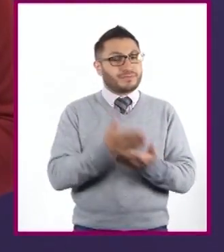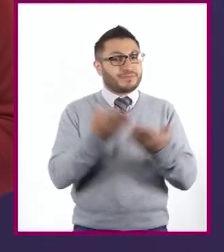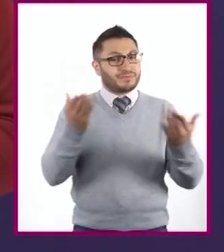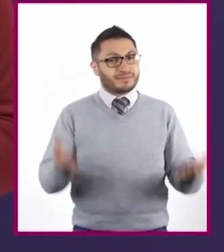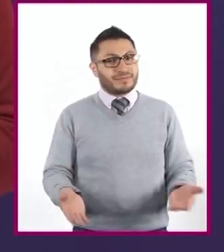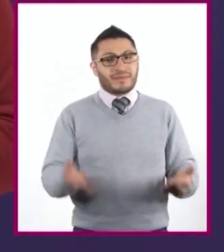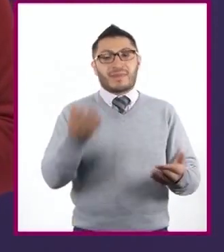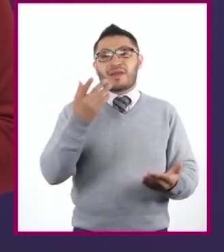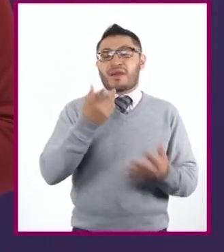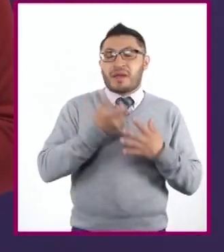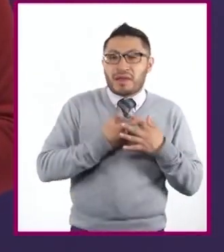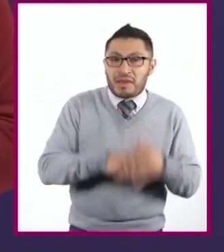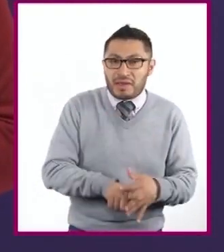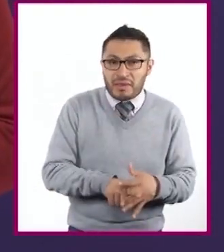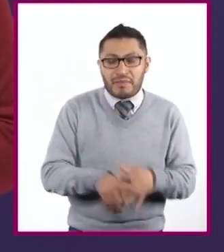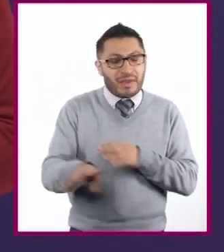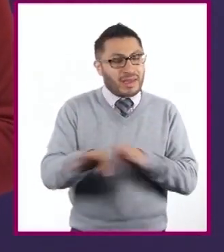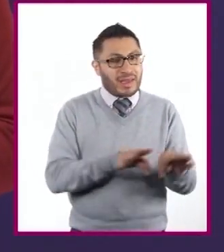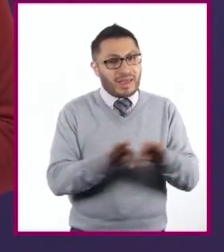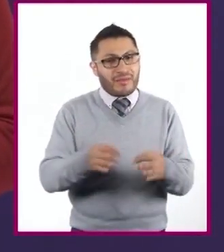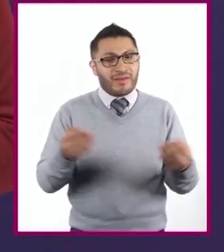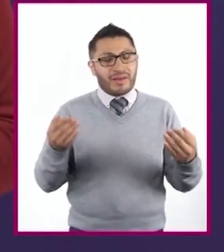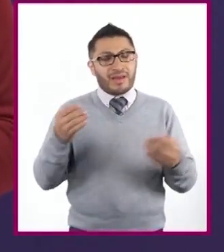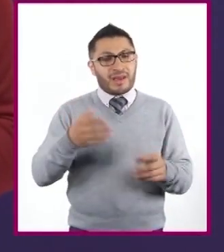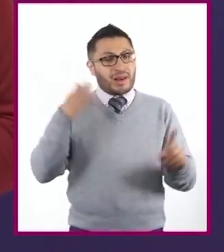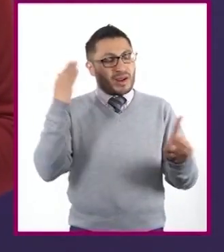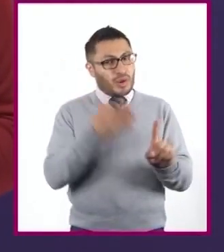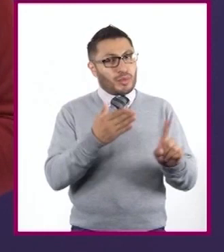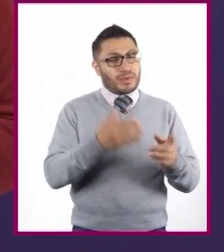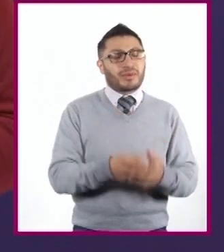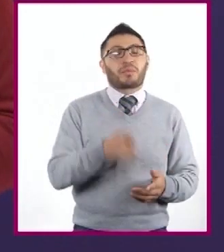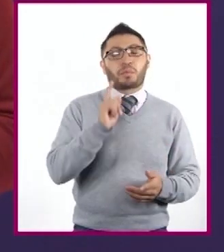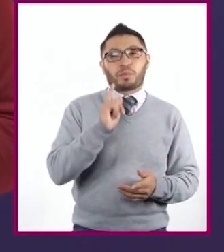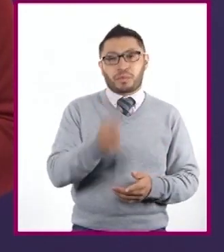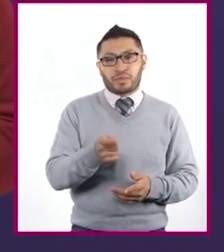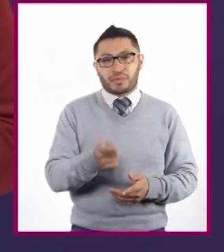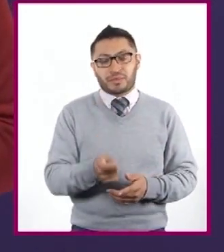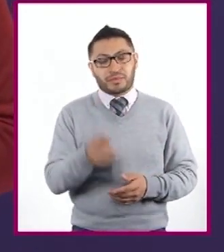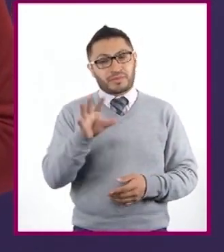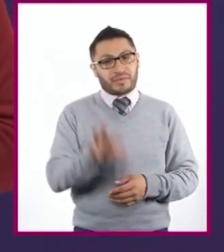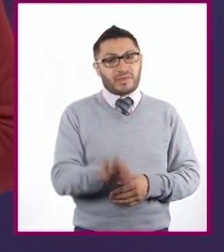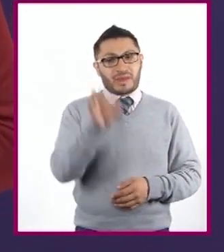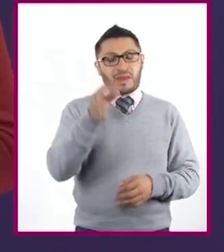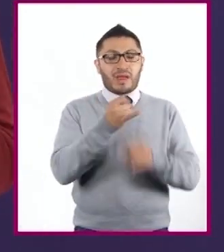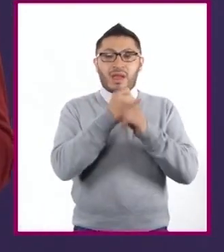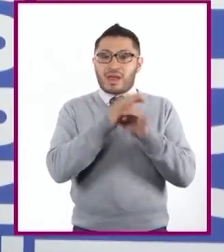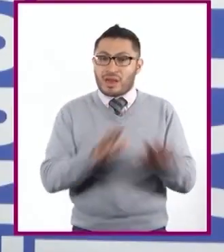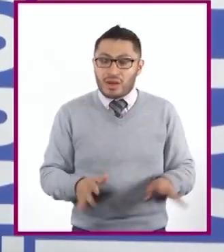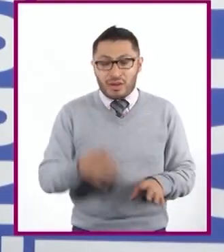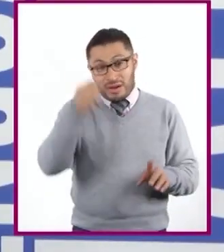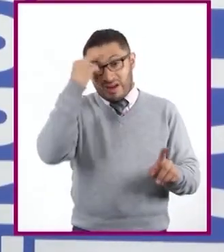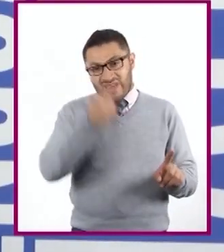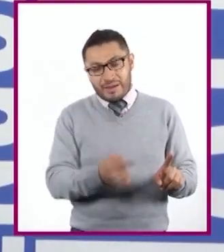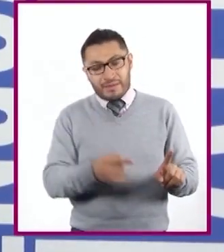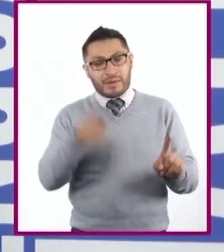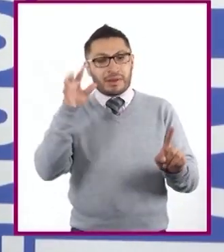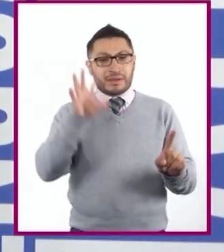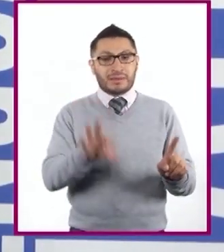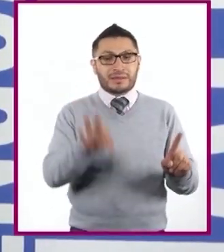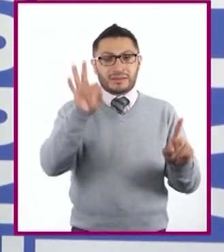poner manos a la obra y trabajar sobre nuestro propósito, que es seleccionar información para un tema